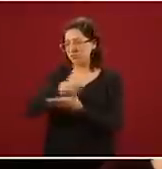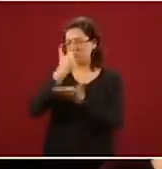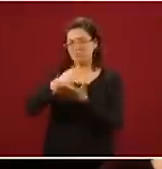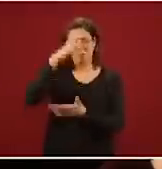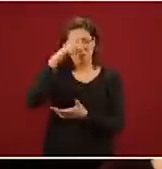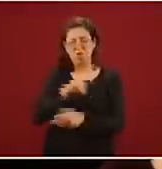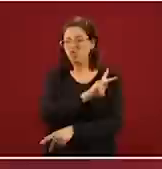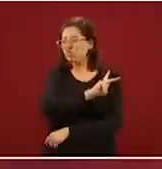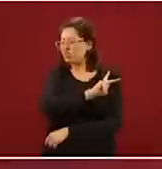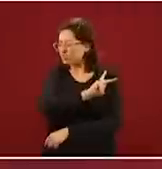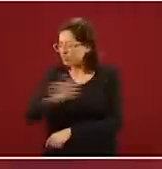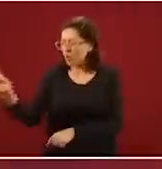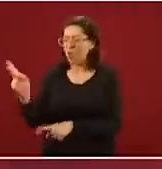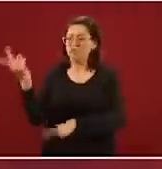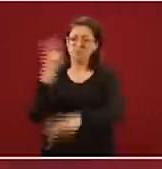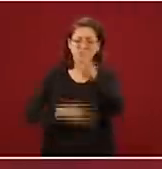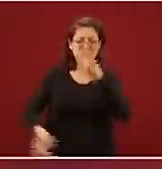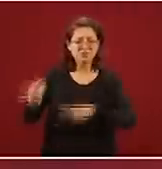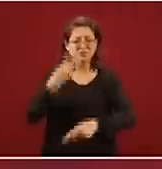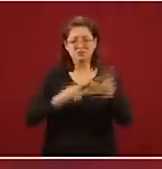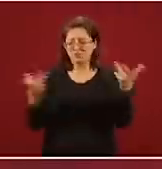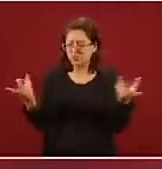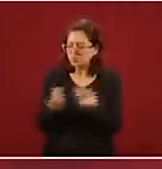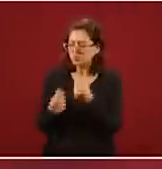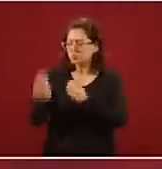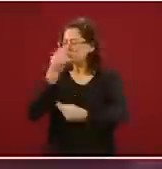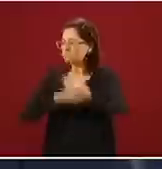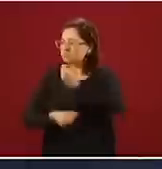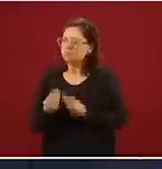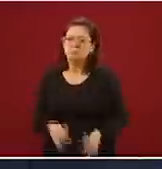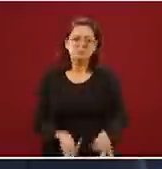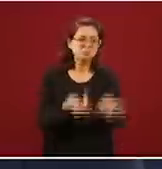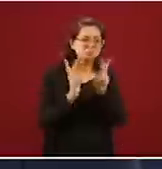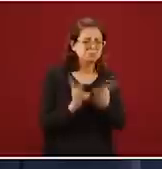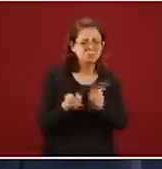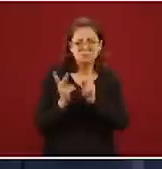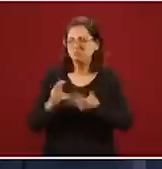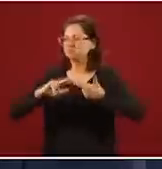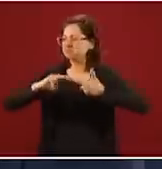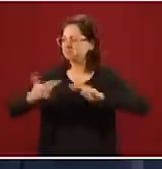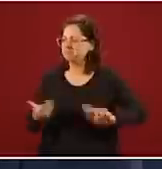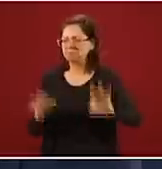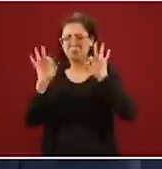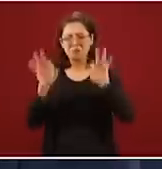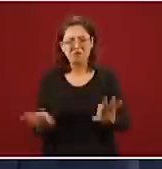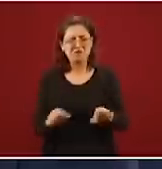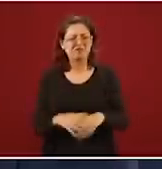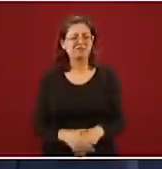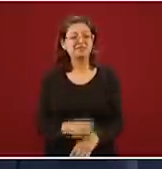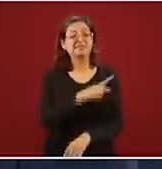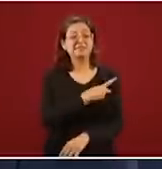Llevamos muy buena relación, además, porque tiene que ser así.